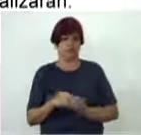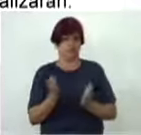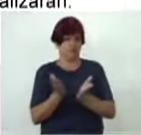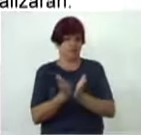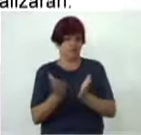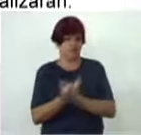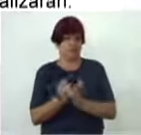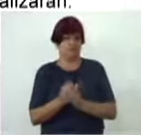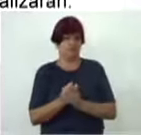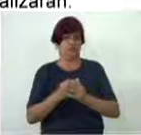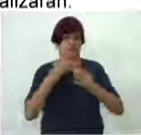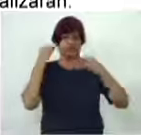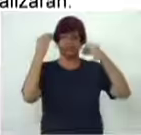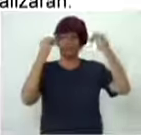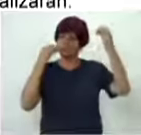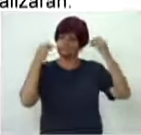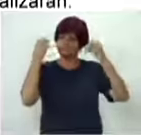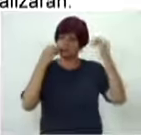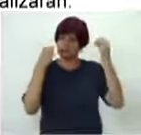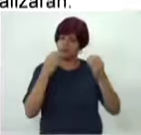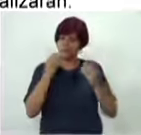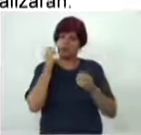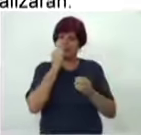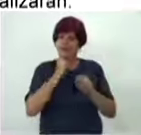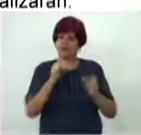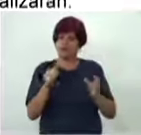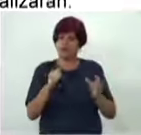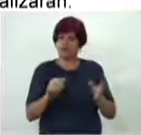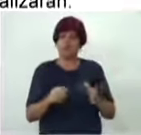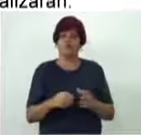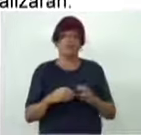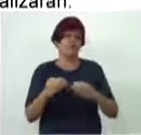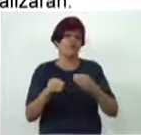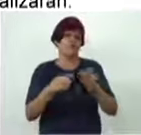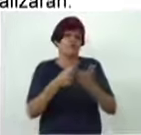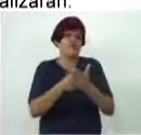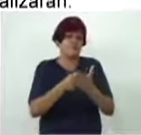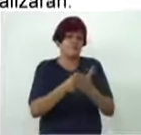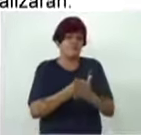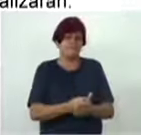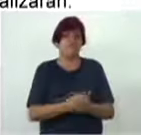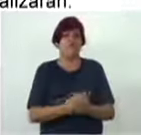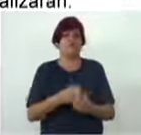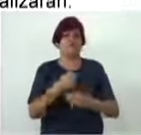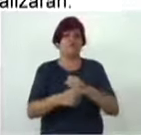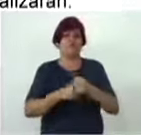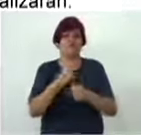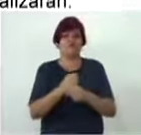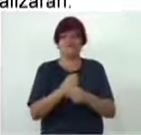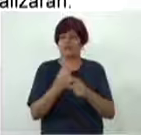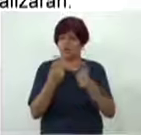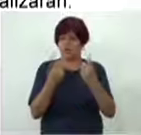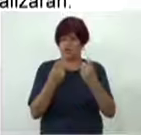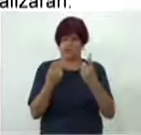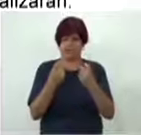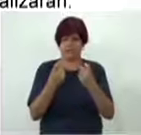trabajar. Se analiza también la cantidad de medios que van a utilizar para que sean los necesarios y no hayan excesos